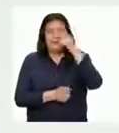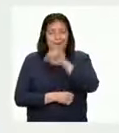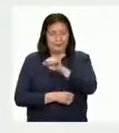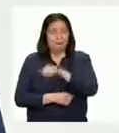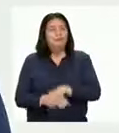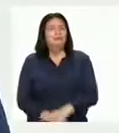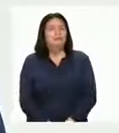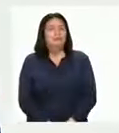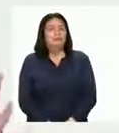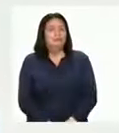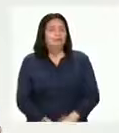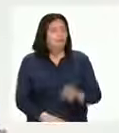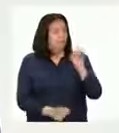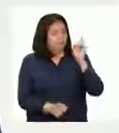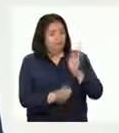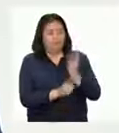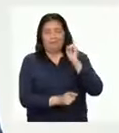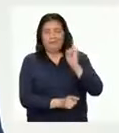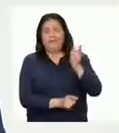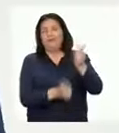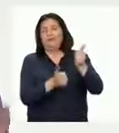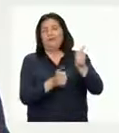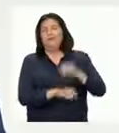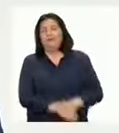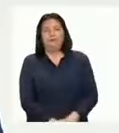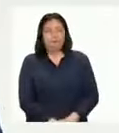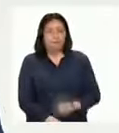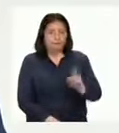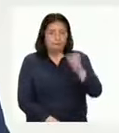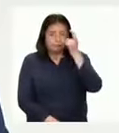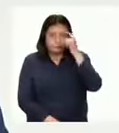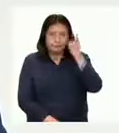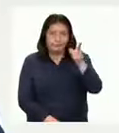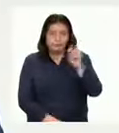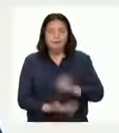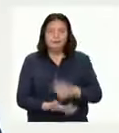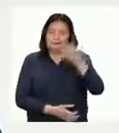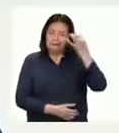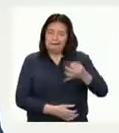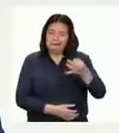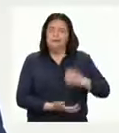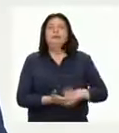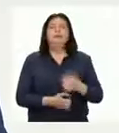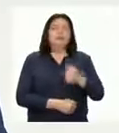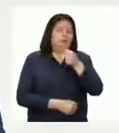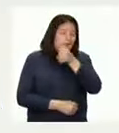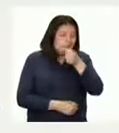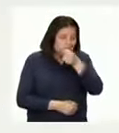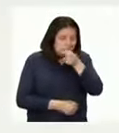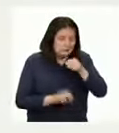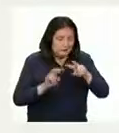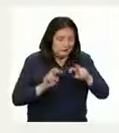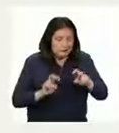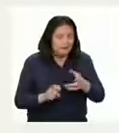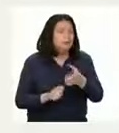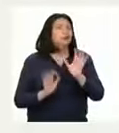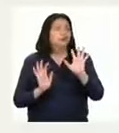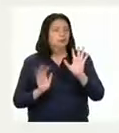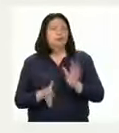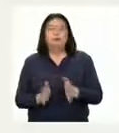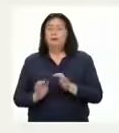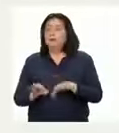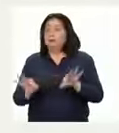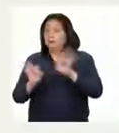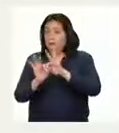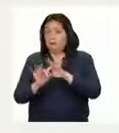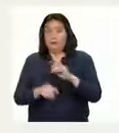anteriores. Extraordinario, Patti. Has pensado como una verdadera investigadora. Lo importante es